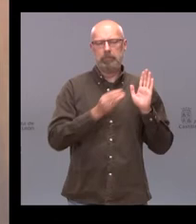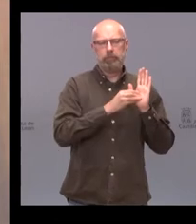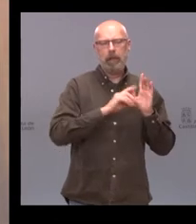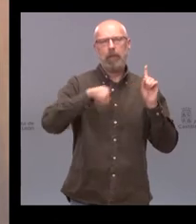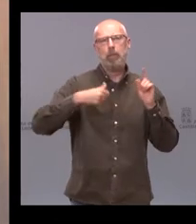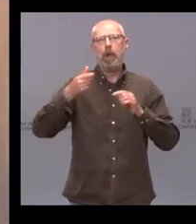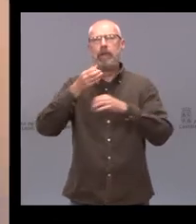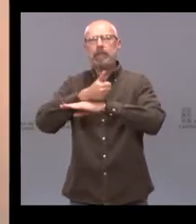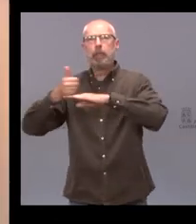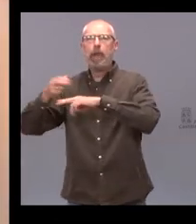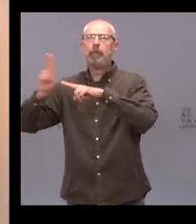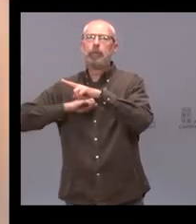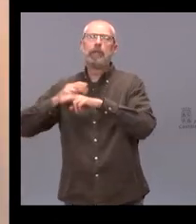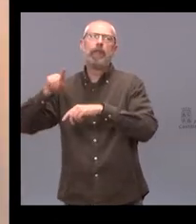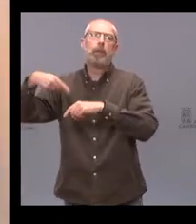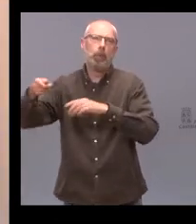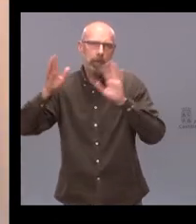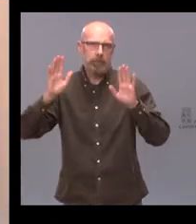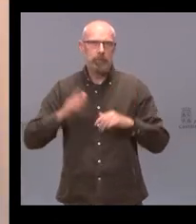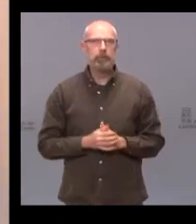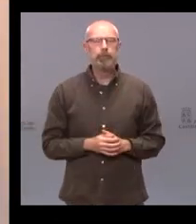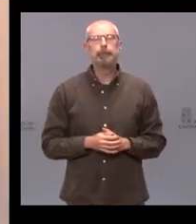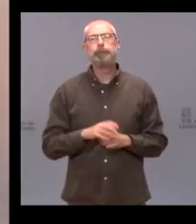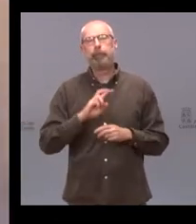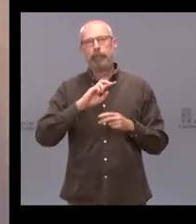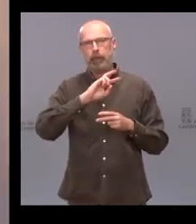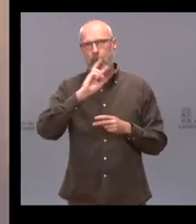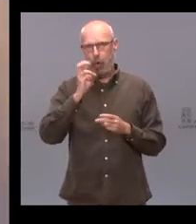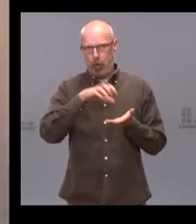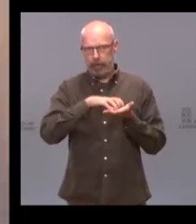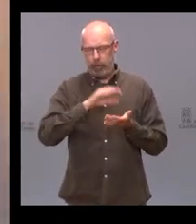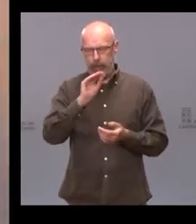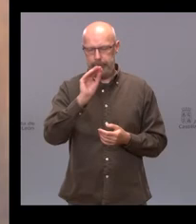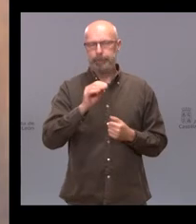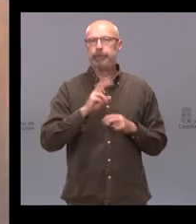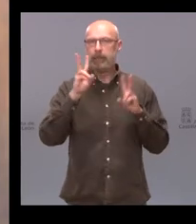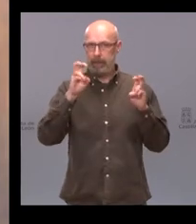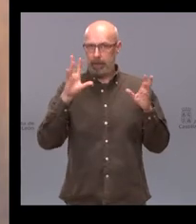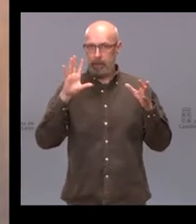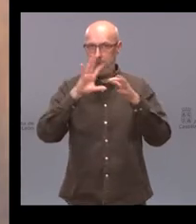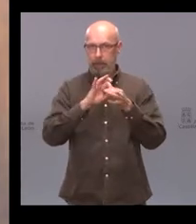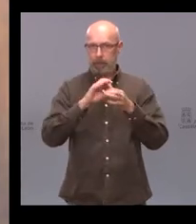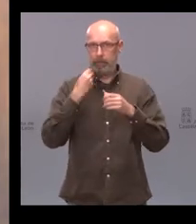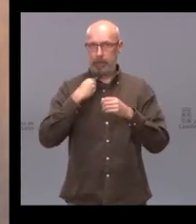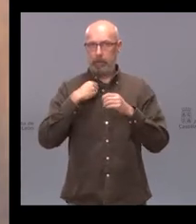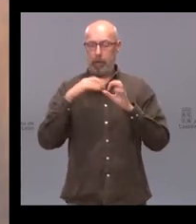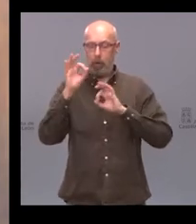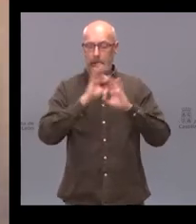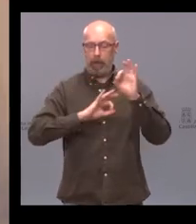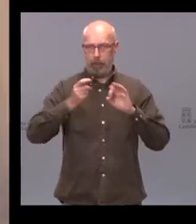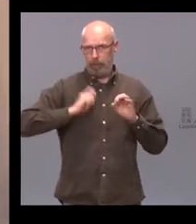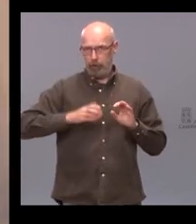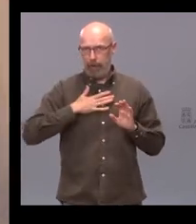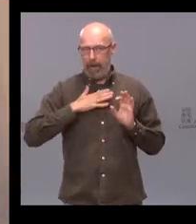tardar el alto tribunal en pronunciarse al respecto. Otra duda que tengo, que también tiene que ver un poco con nuestra organización profesional, es si